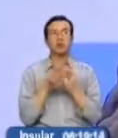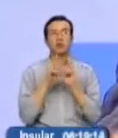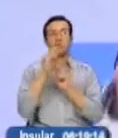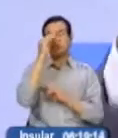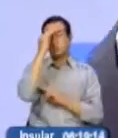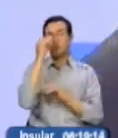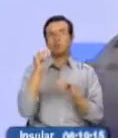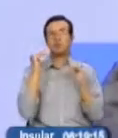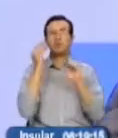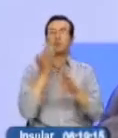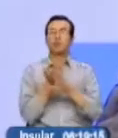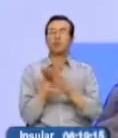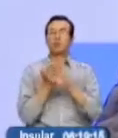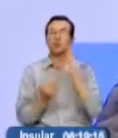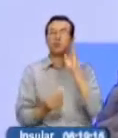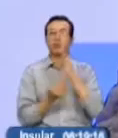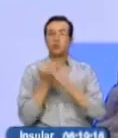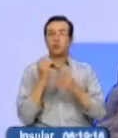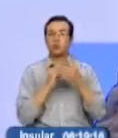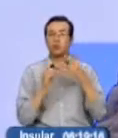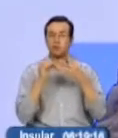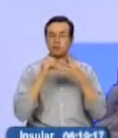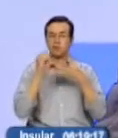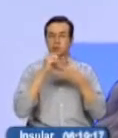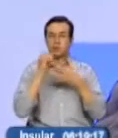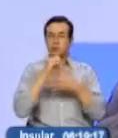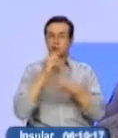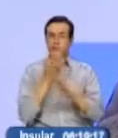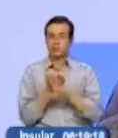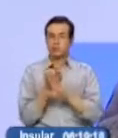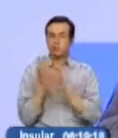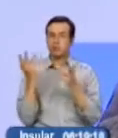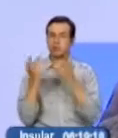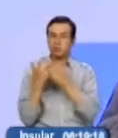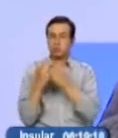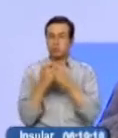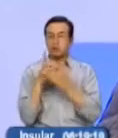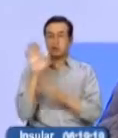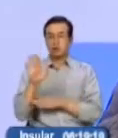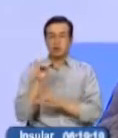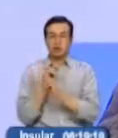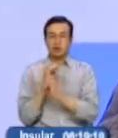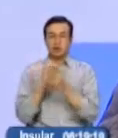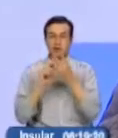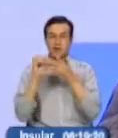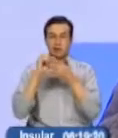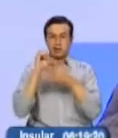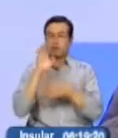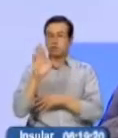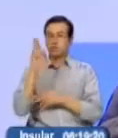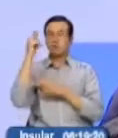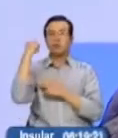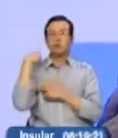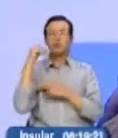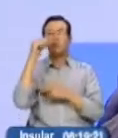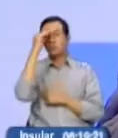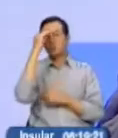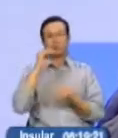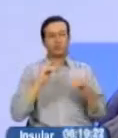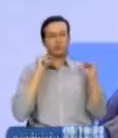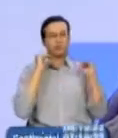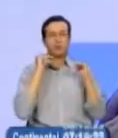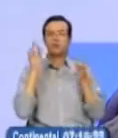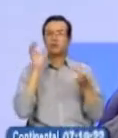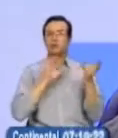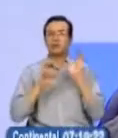Superior, propusimos la creación de la CENESIT, ¿no? En donde articule el sistema de educación superior con el sistema de